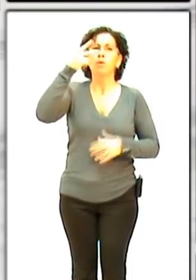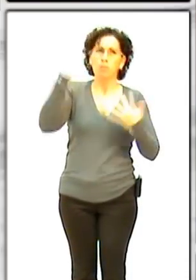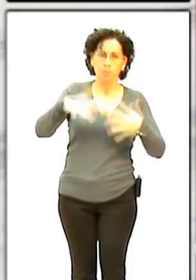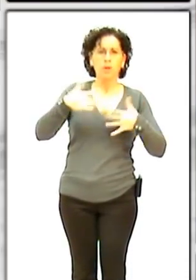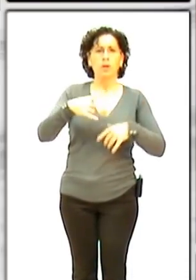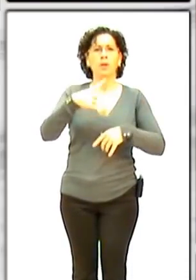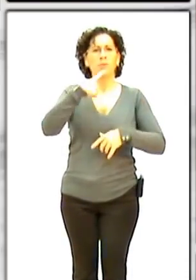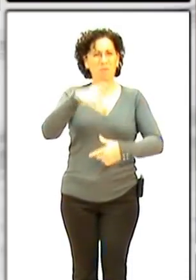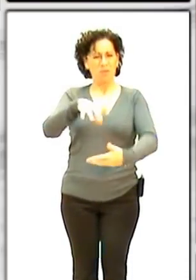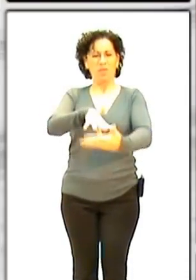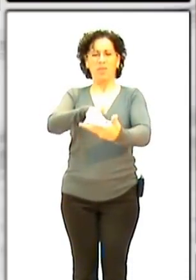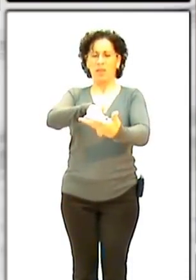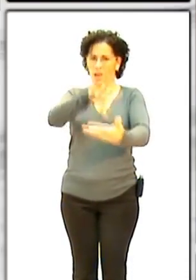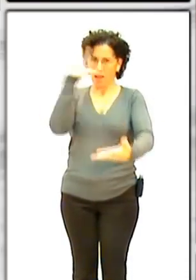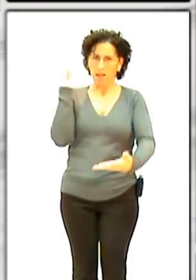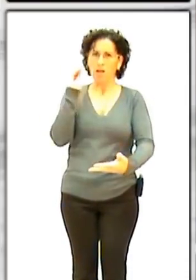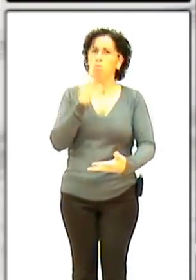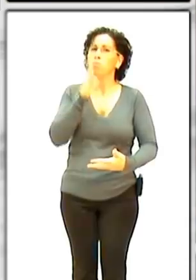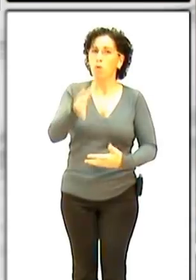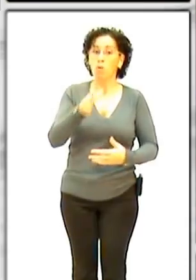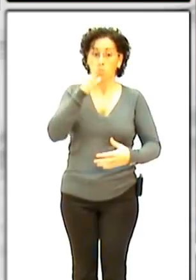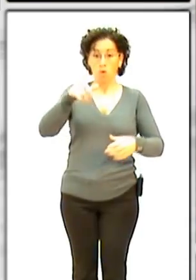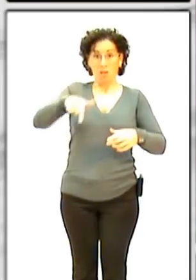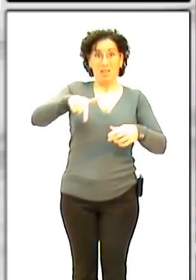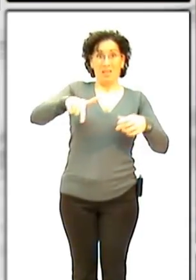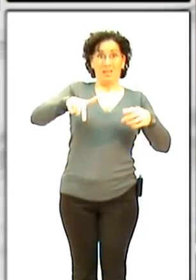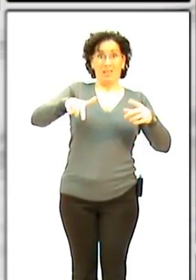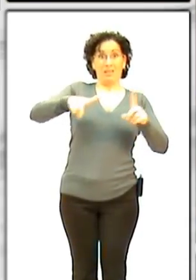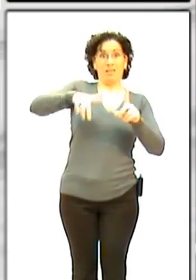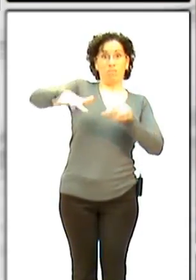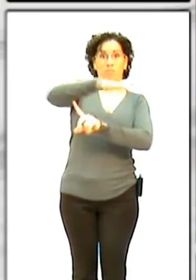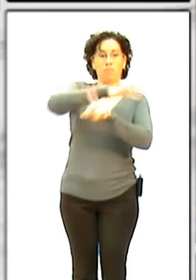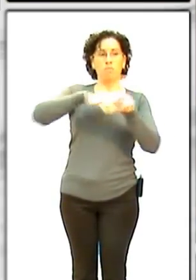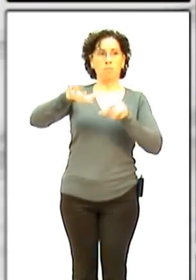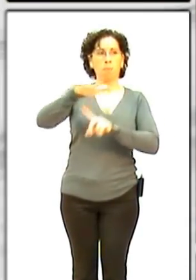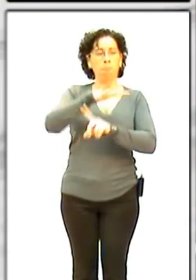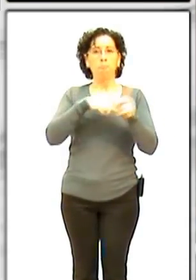de comprender porque este es un ambiente que está un poco